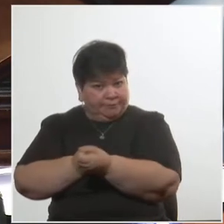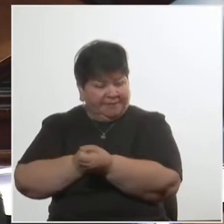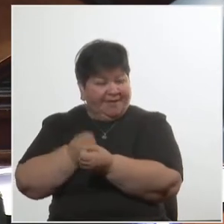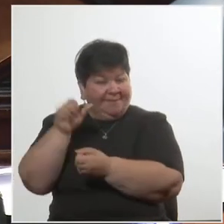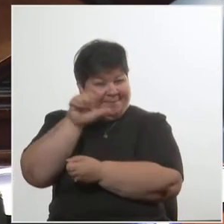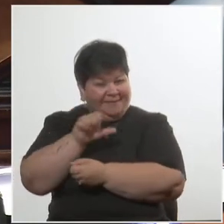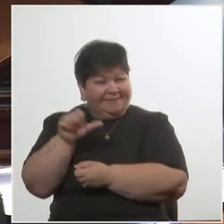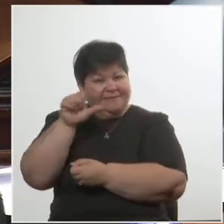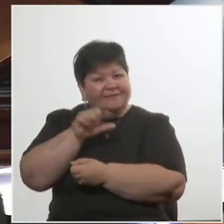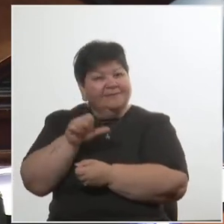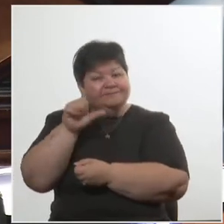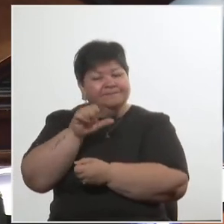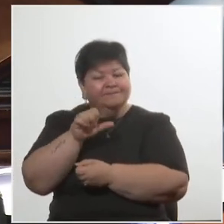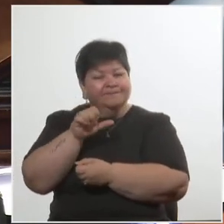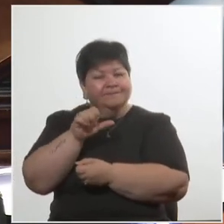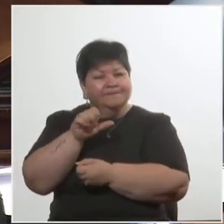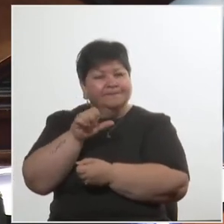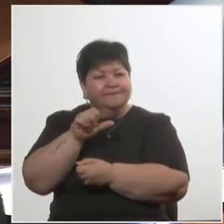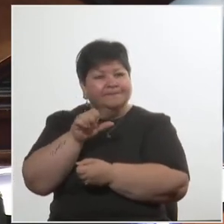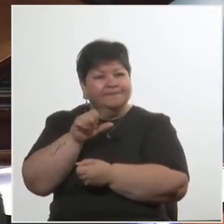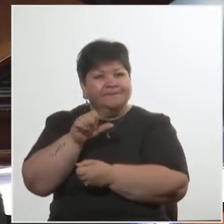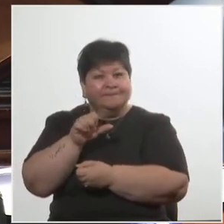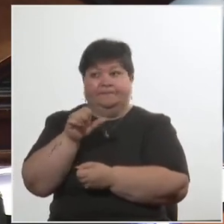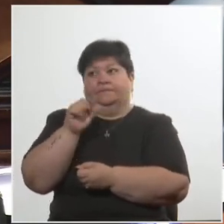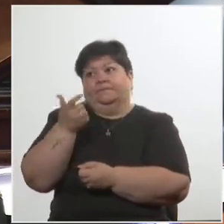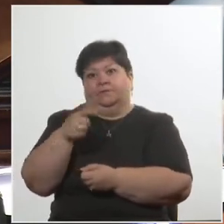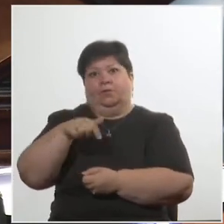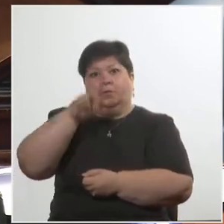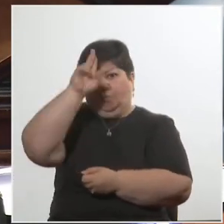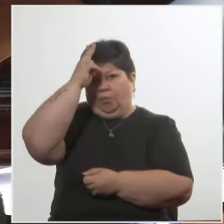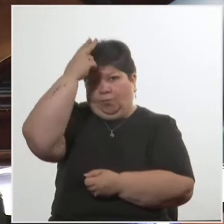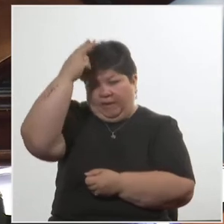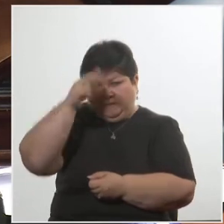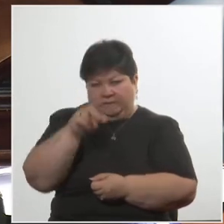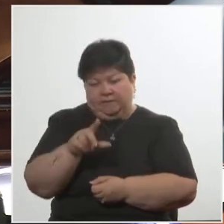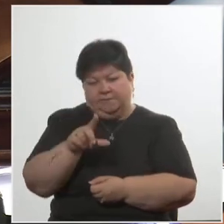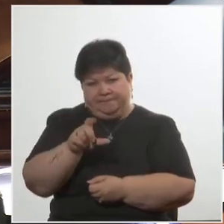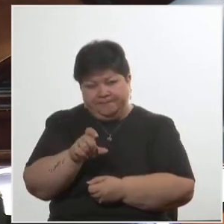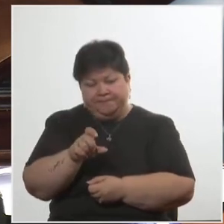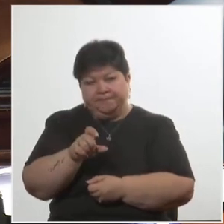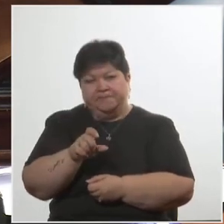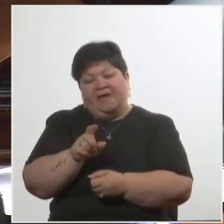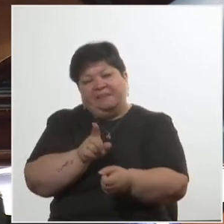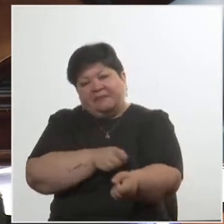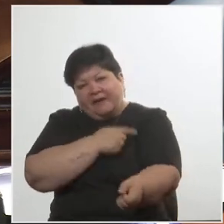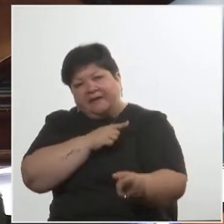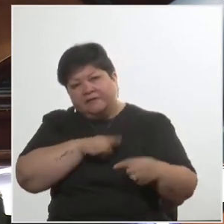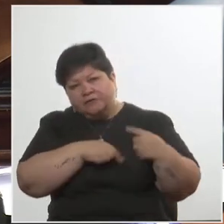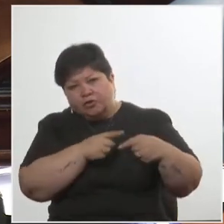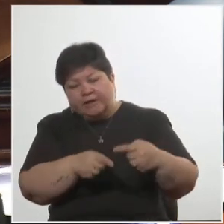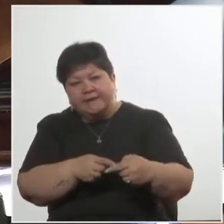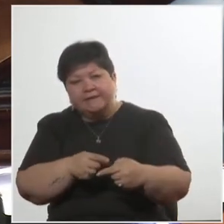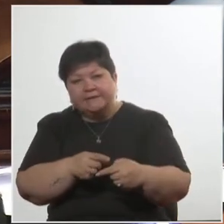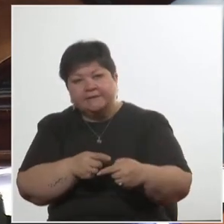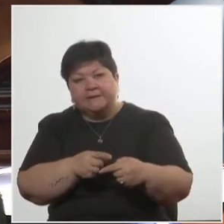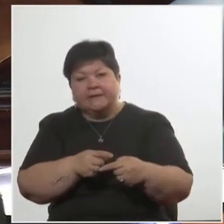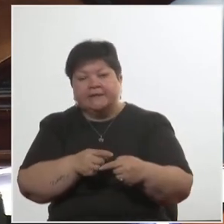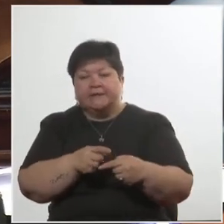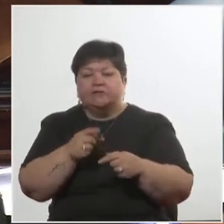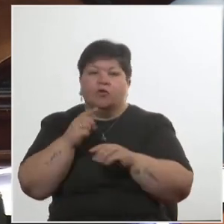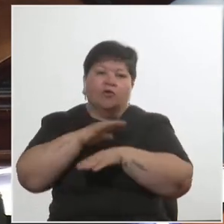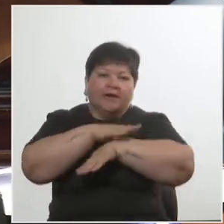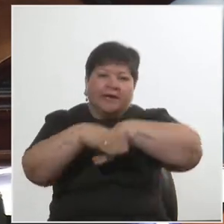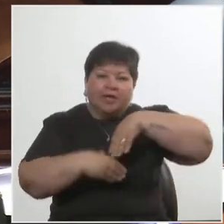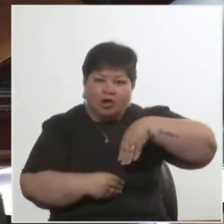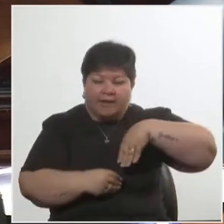a industrias que son nacionales que son tradicionales y son regionales